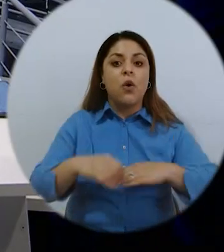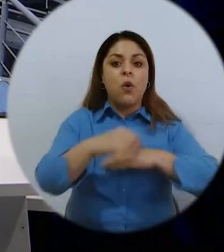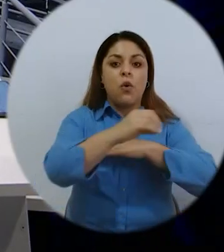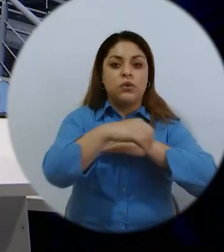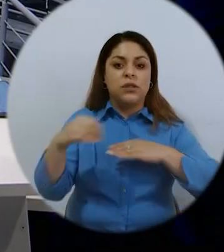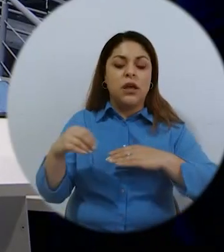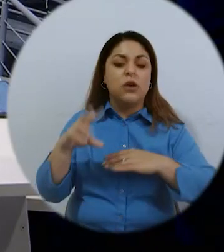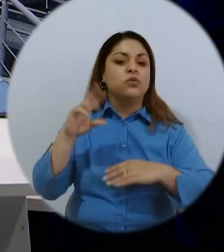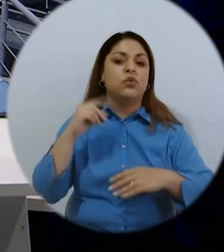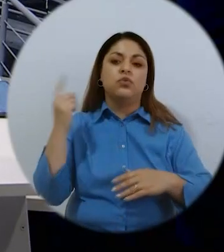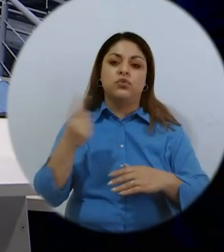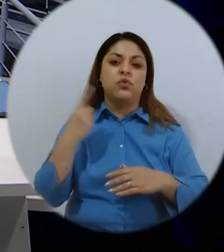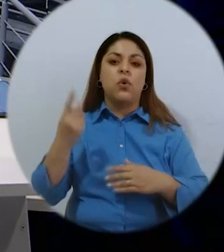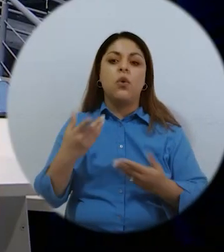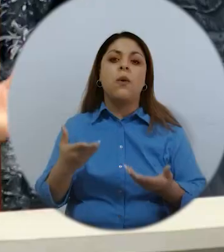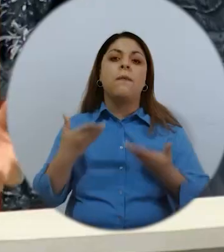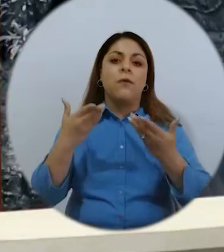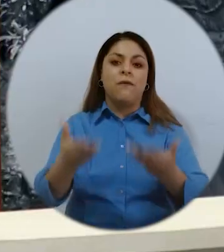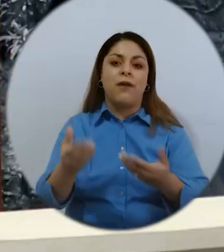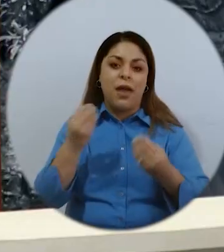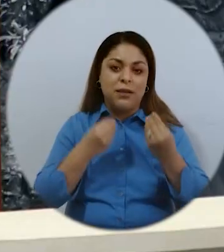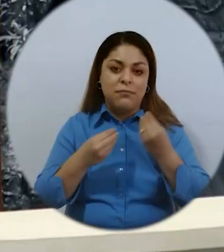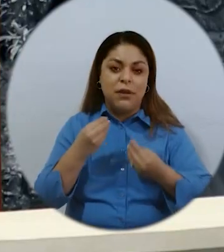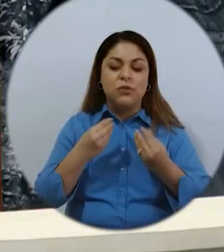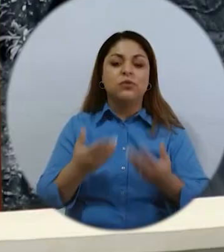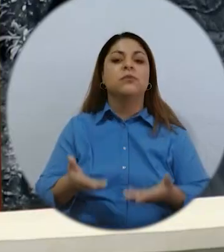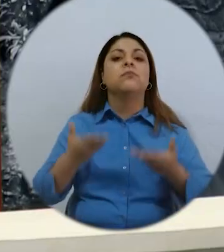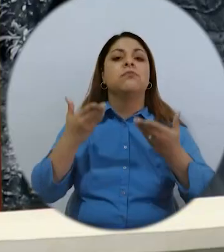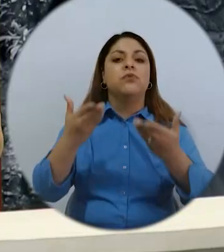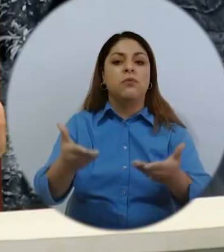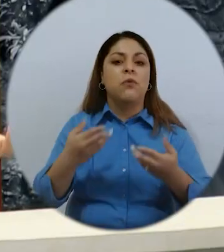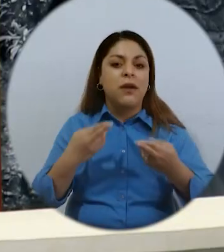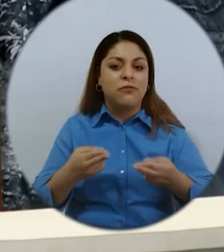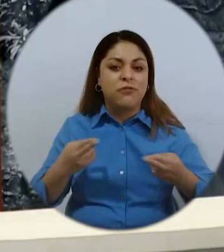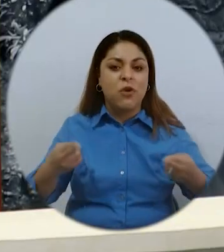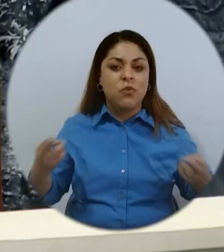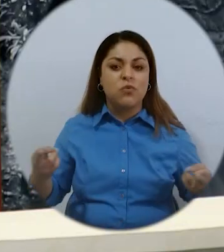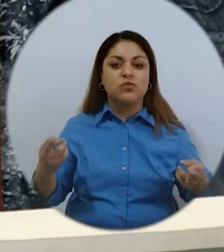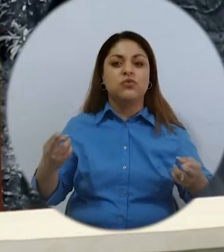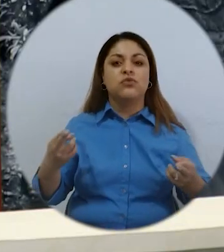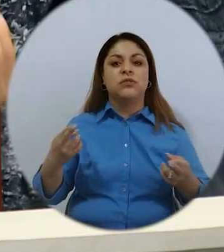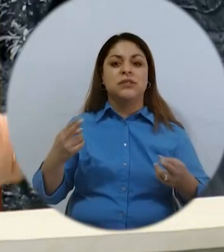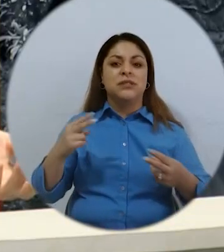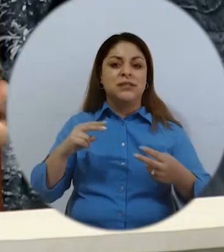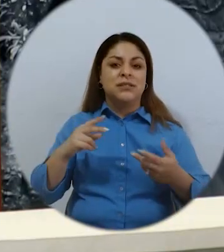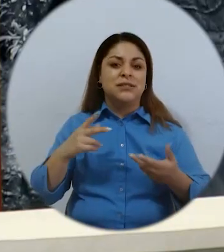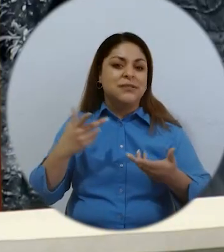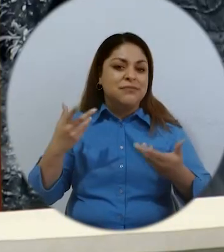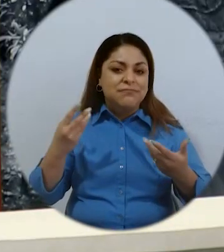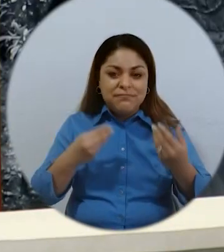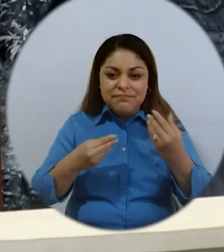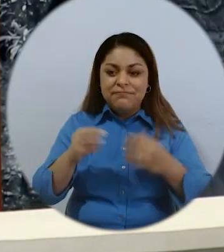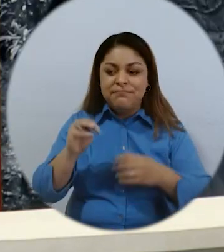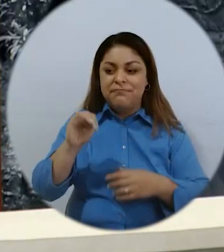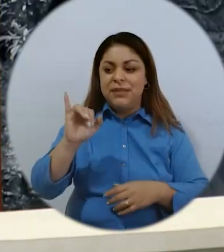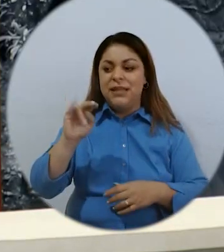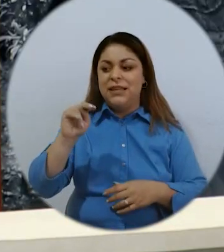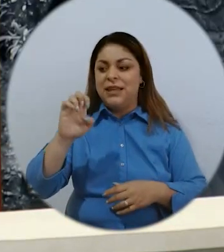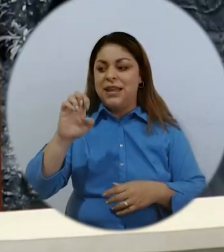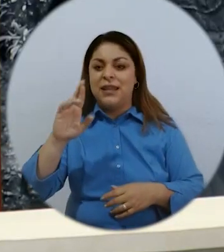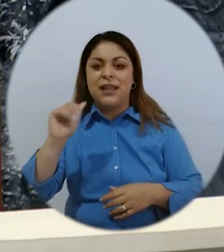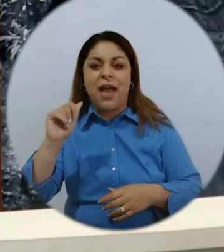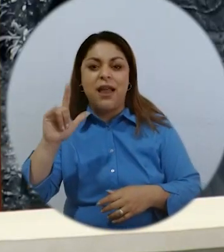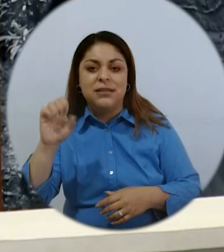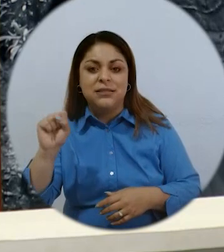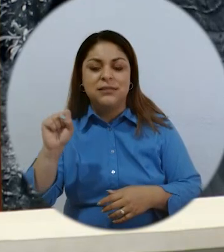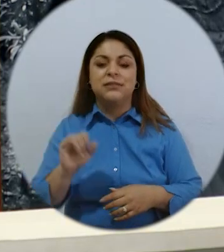el océano no solamente provee alimento, provee recursos genéticos, recursos minerales, recursos